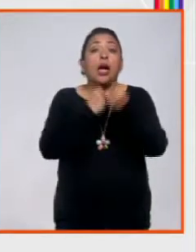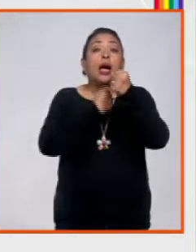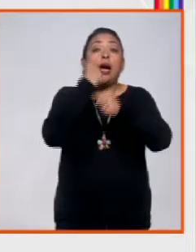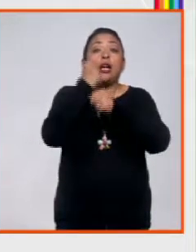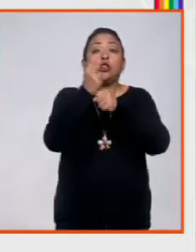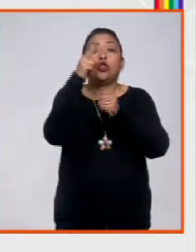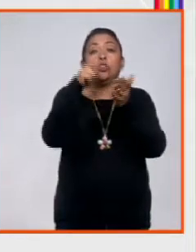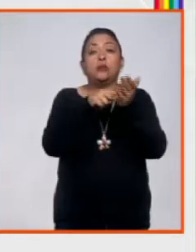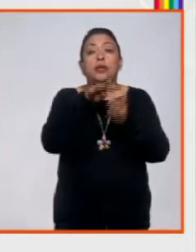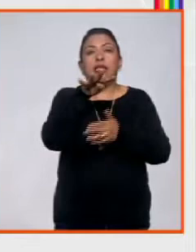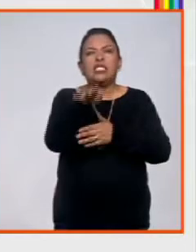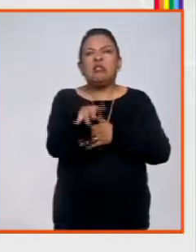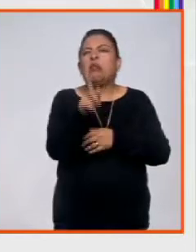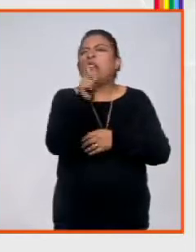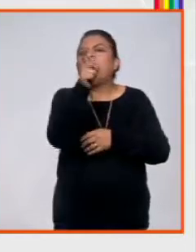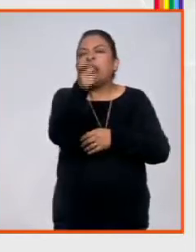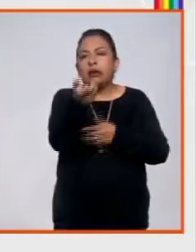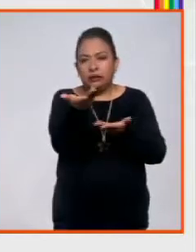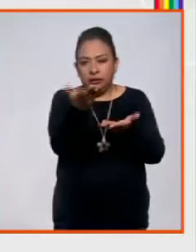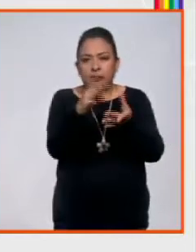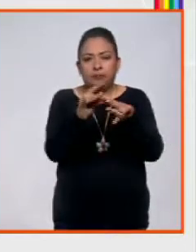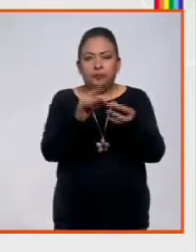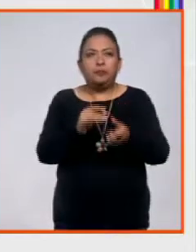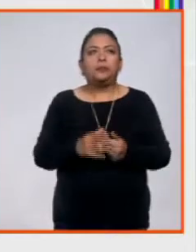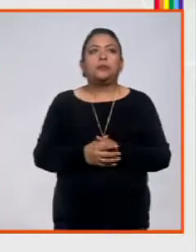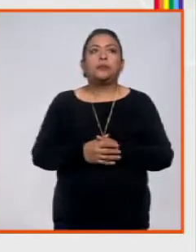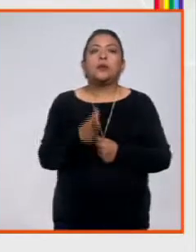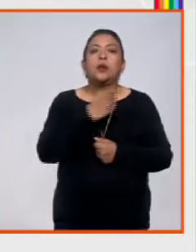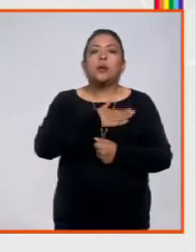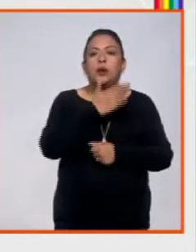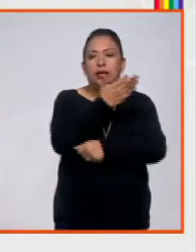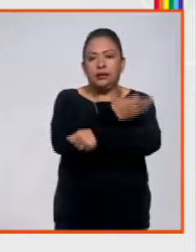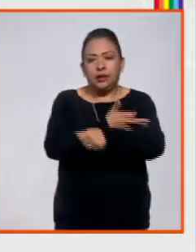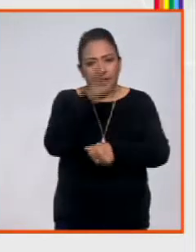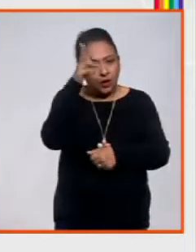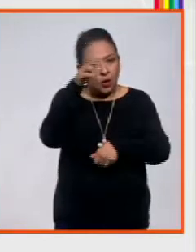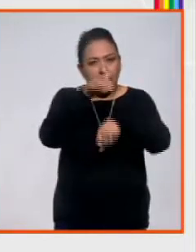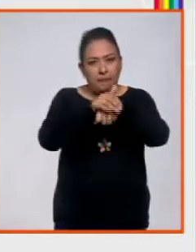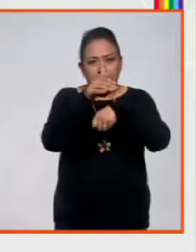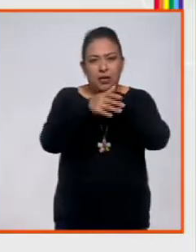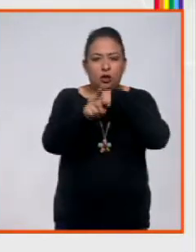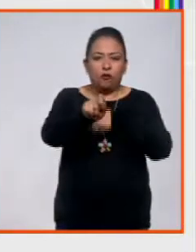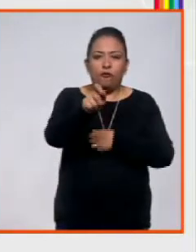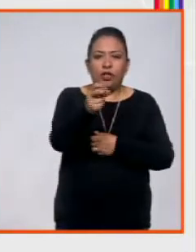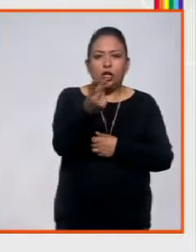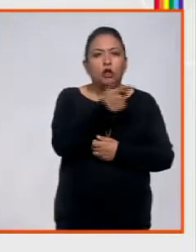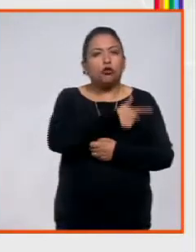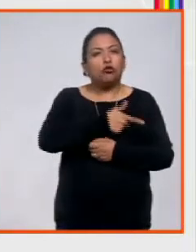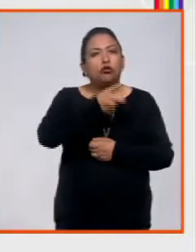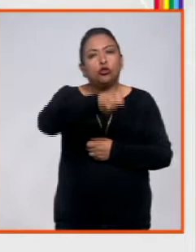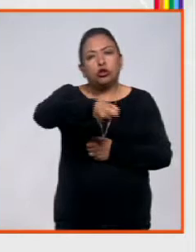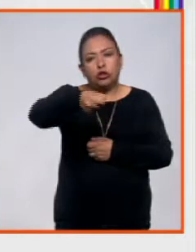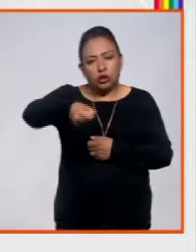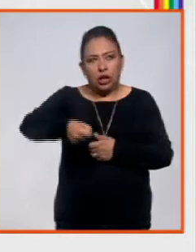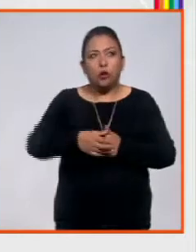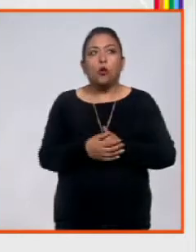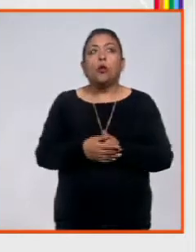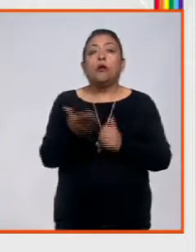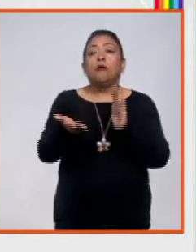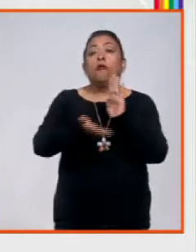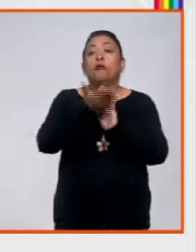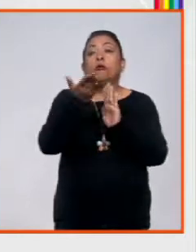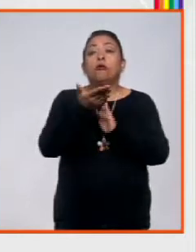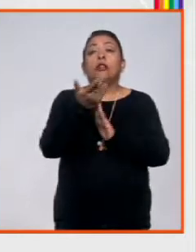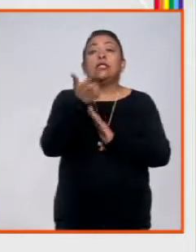2019 a qué se debe esto marialuz buenas tardes que tal amigas del canal 22 es un gusto saludarles de nuevo construida